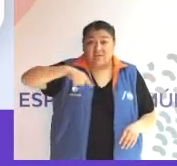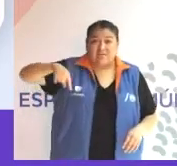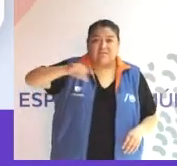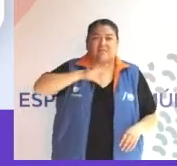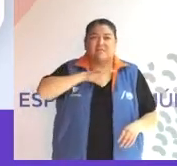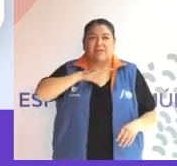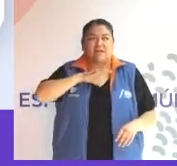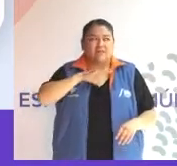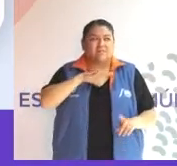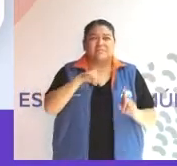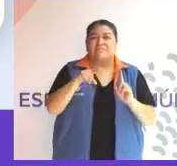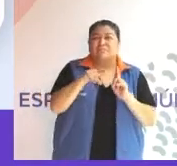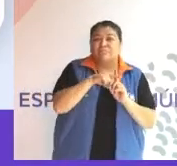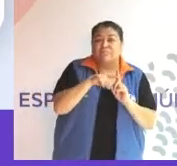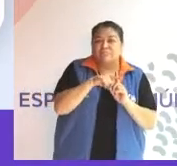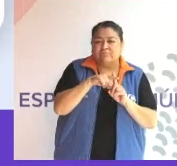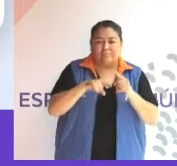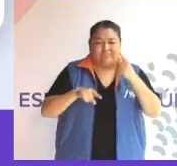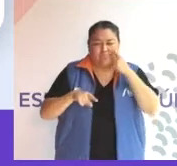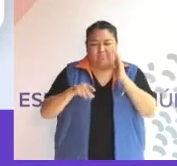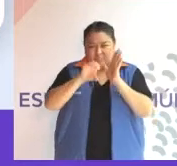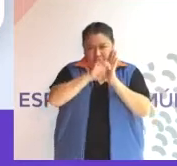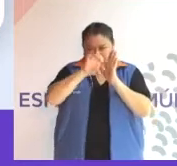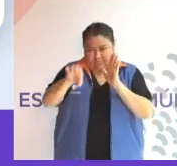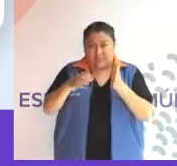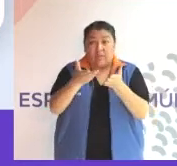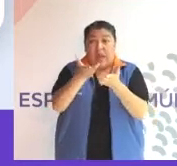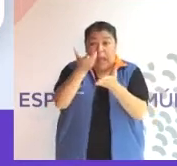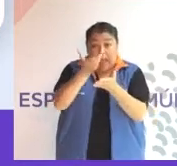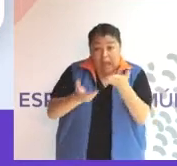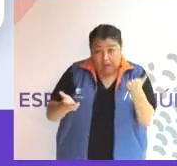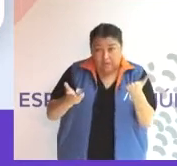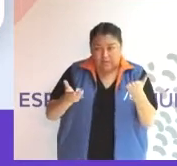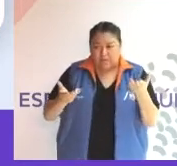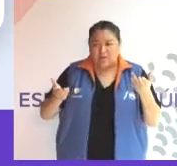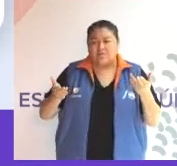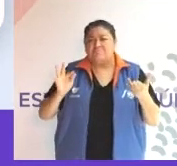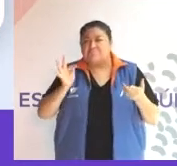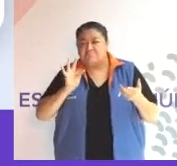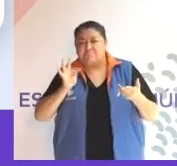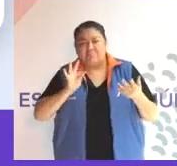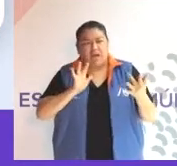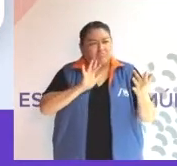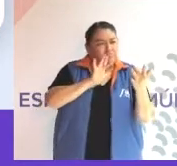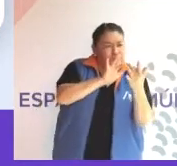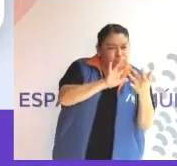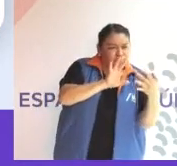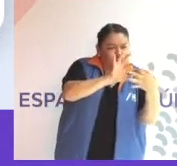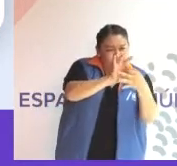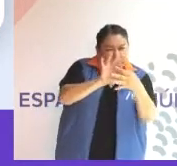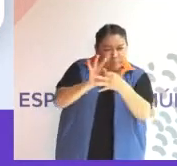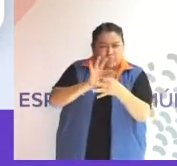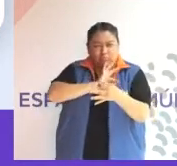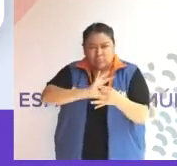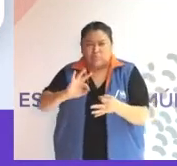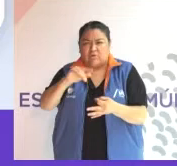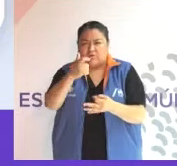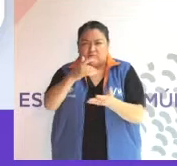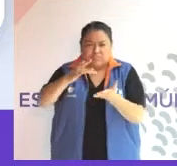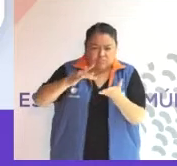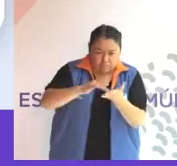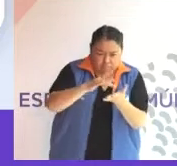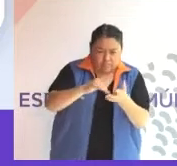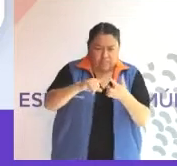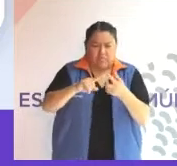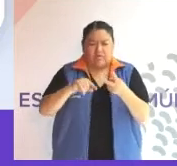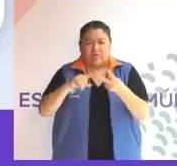entorno. Hoy más que nunca creo que tenemos la posibilidad de que se alineen los incentivos financieros, los